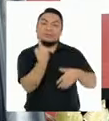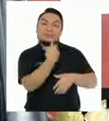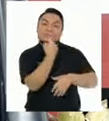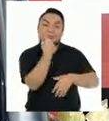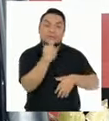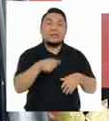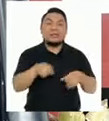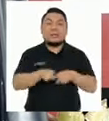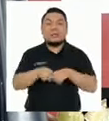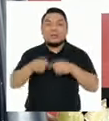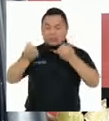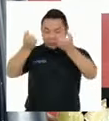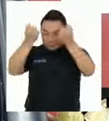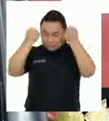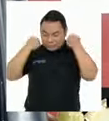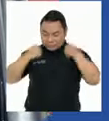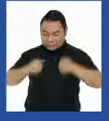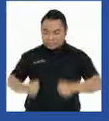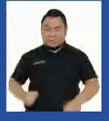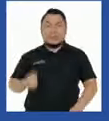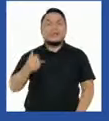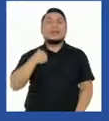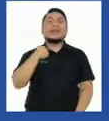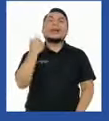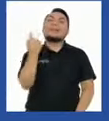la ropa.